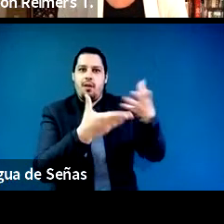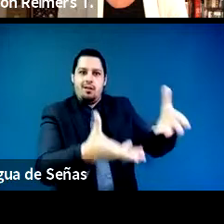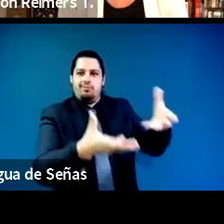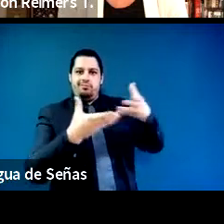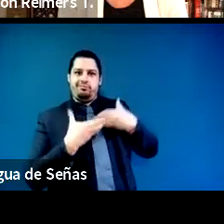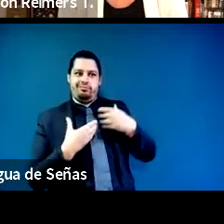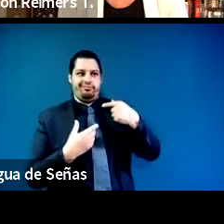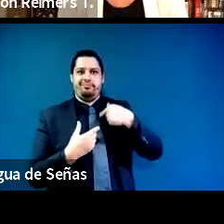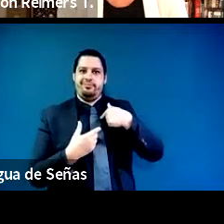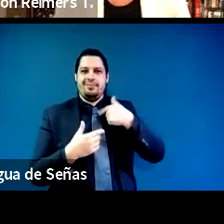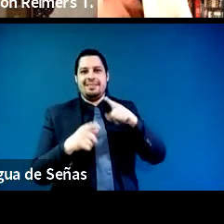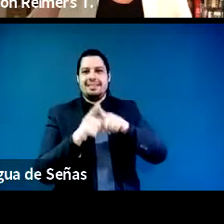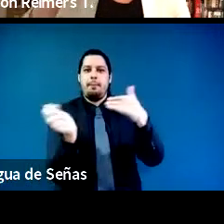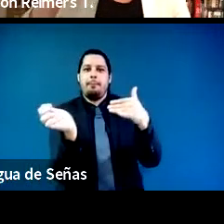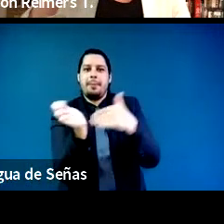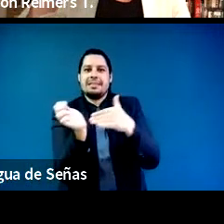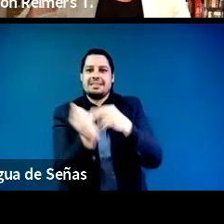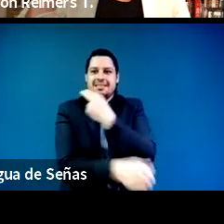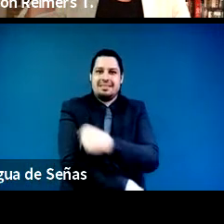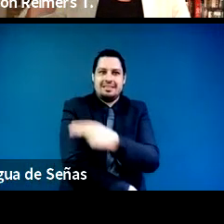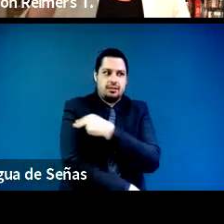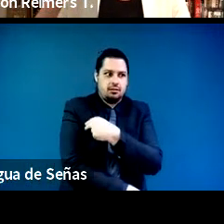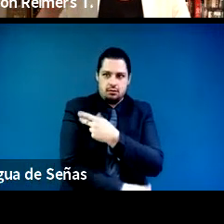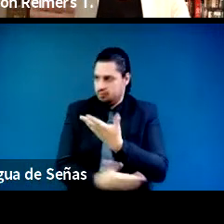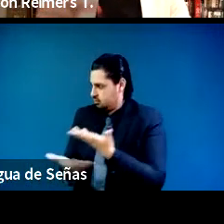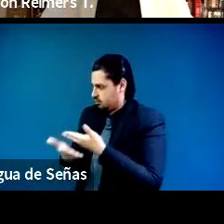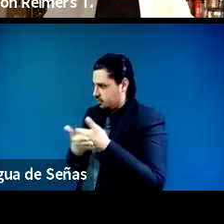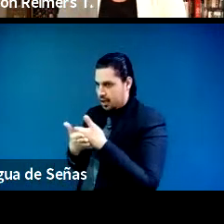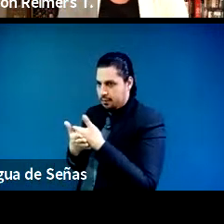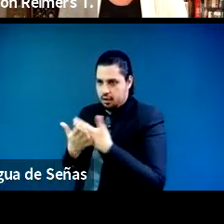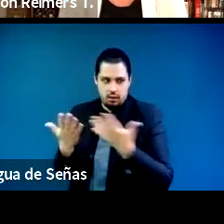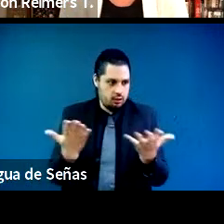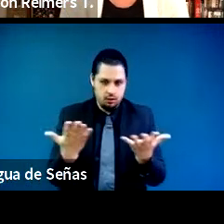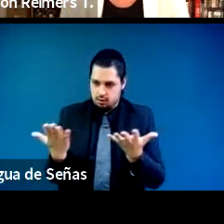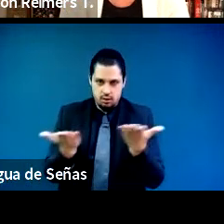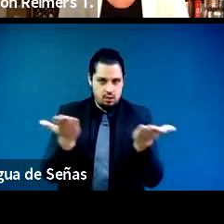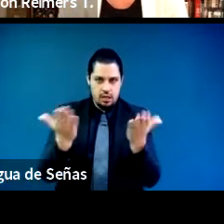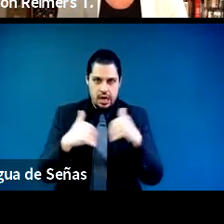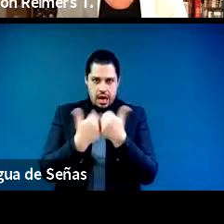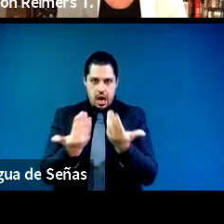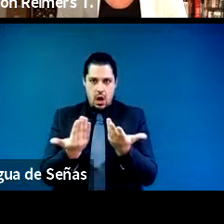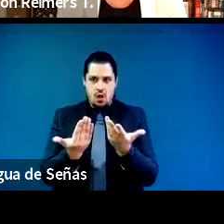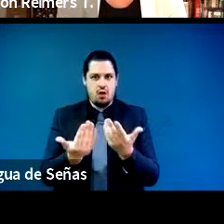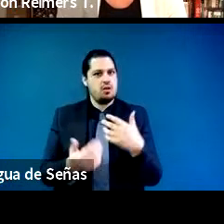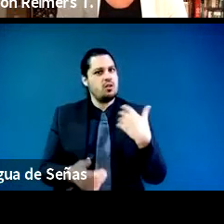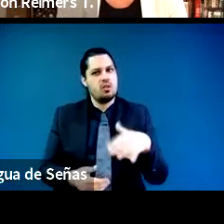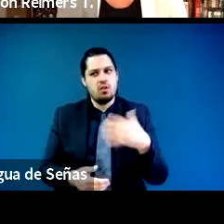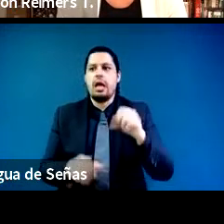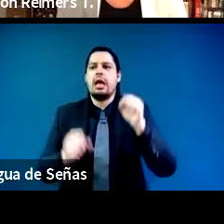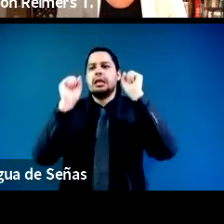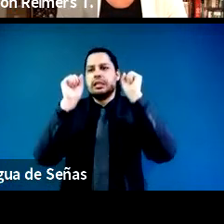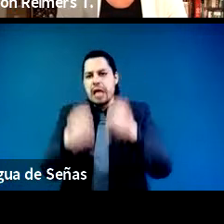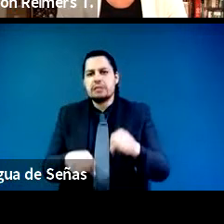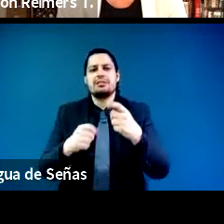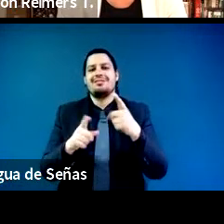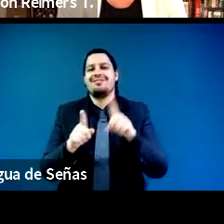por esa paridad que sí las peleamos en muchos espacios, pero es difícil de sostener.